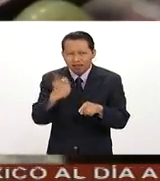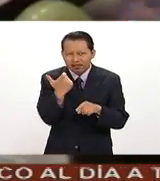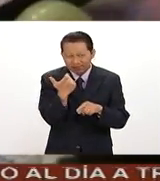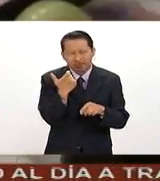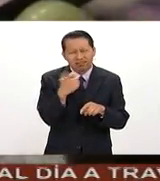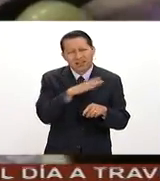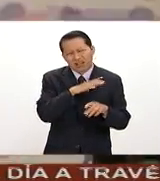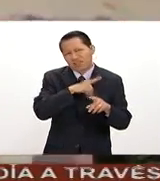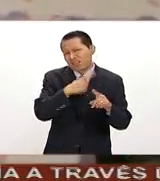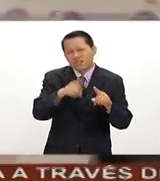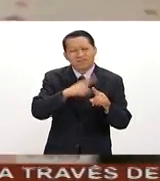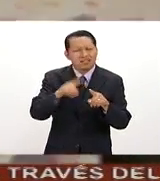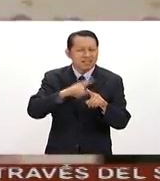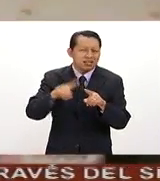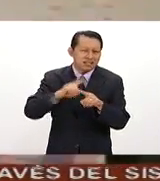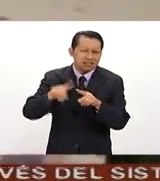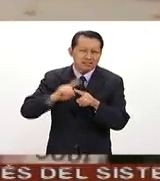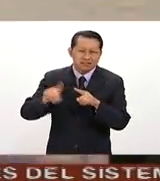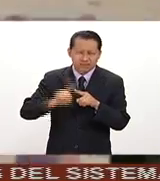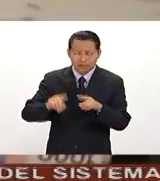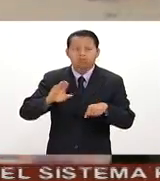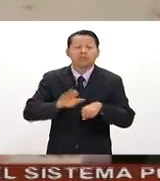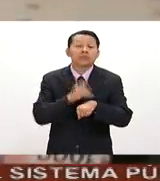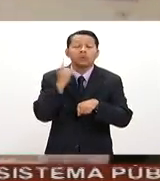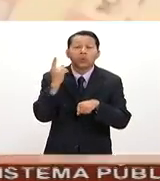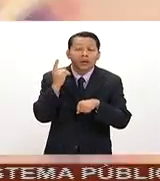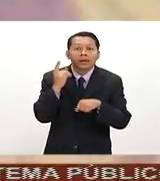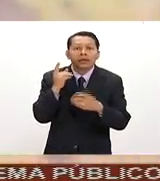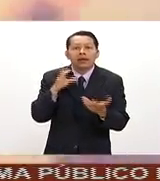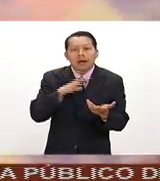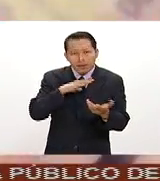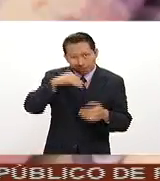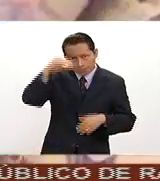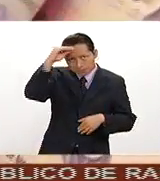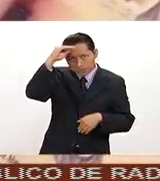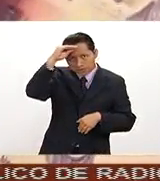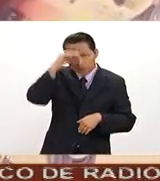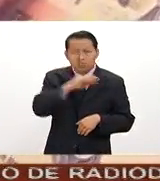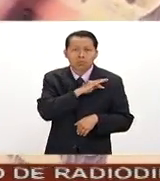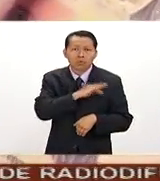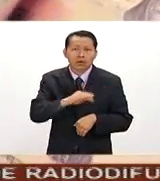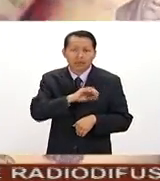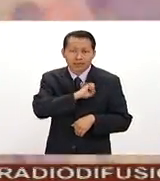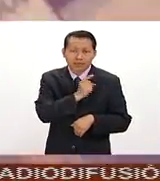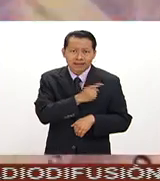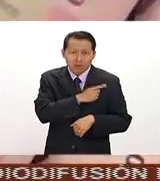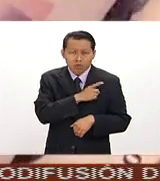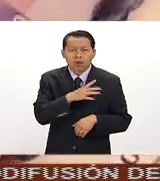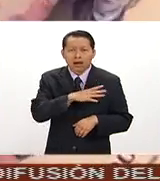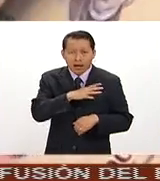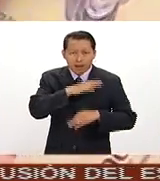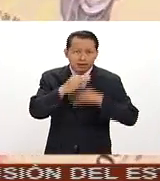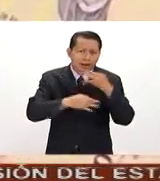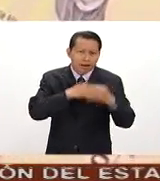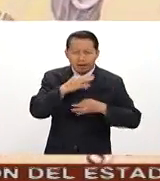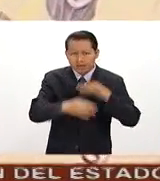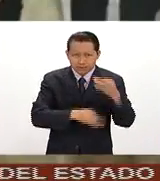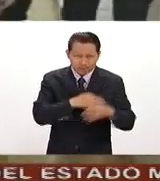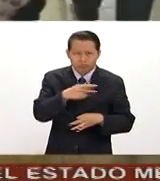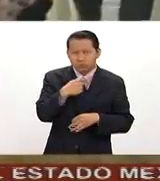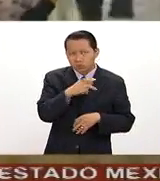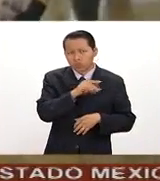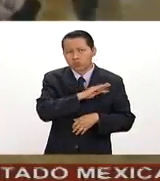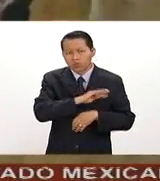en muchos mercados, porque la perspectiva de que pudiera afectar su salud la campaña y de que eventualmente